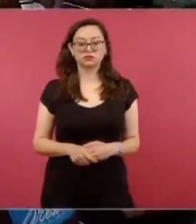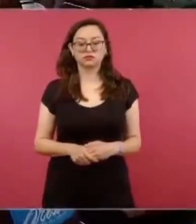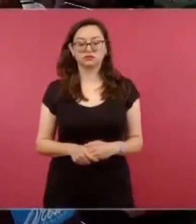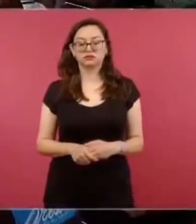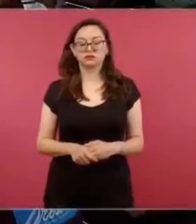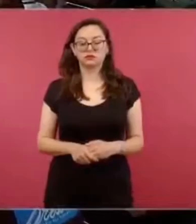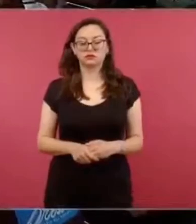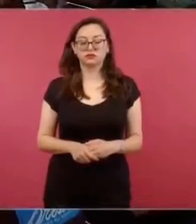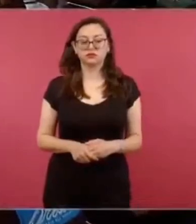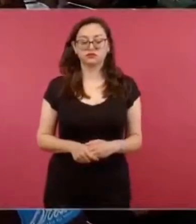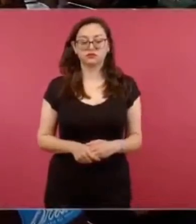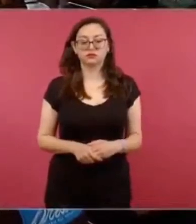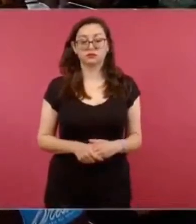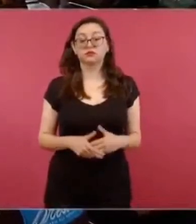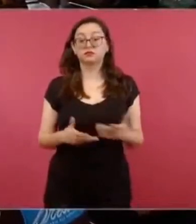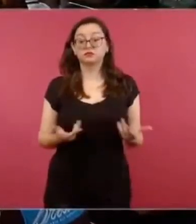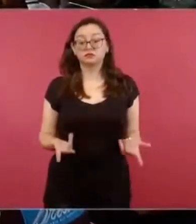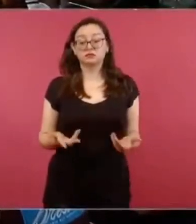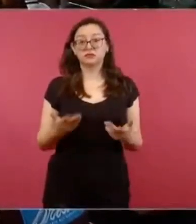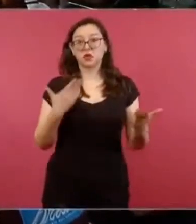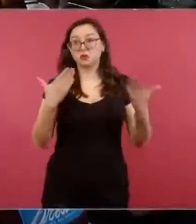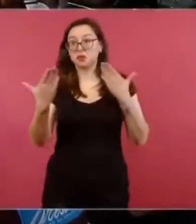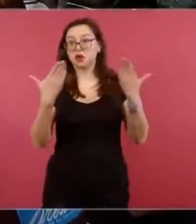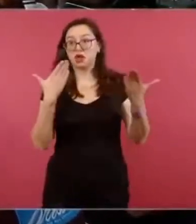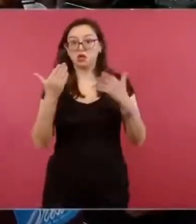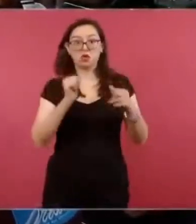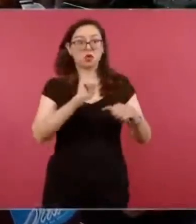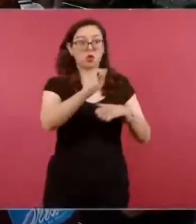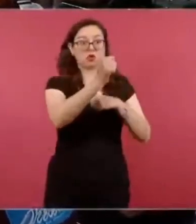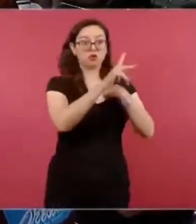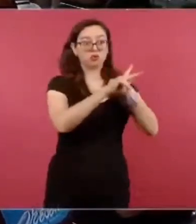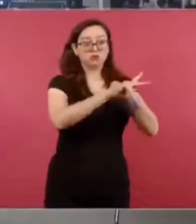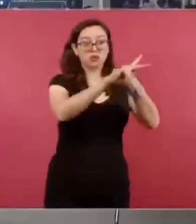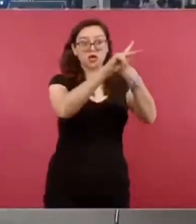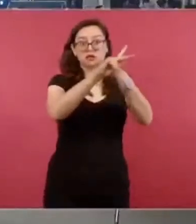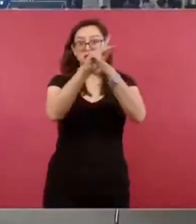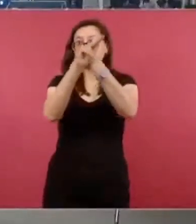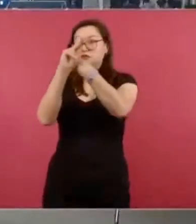pensando en lo que está sucediendo en otras partes.